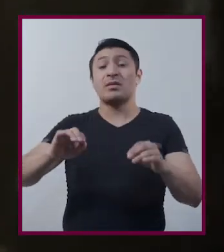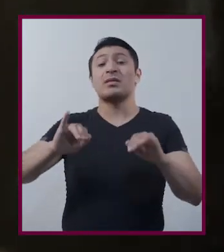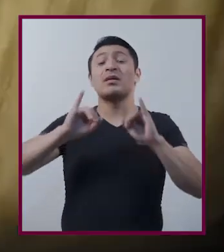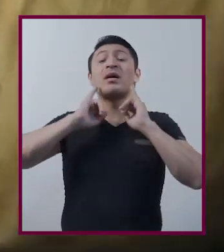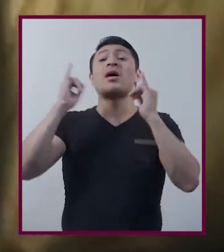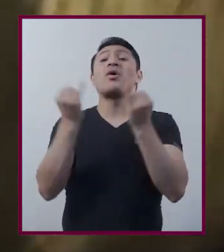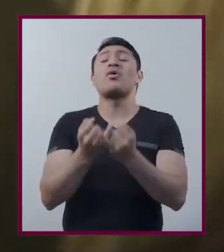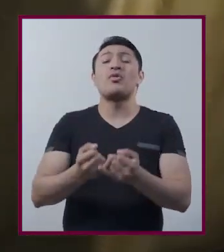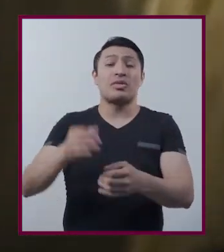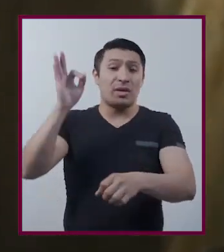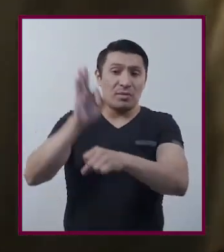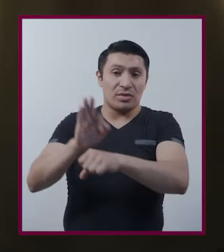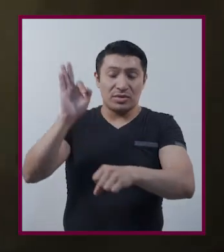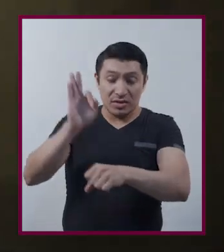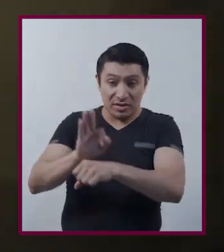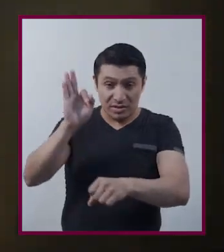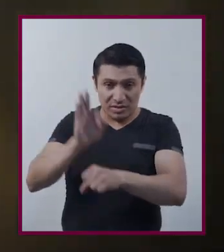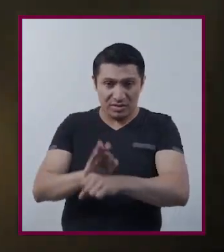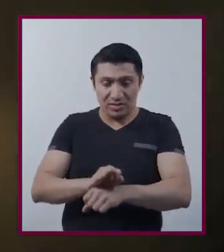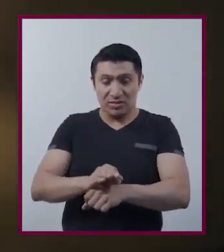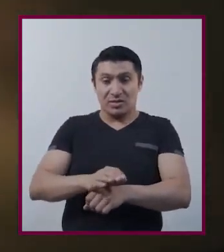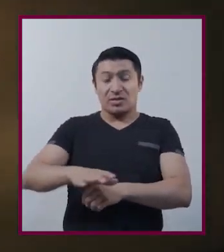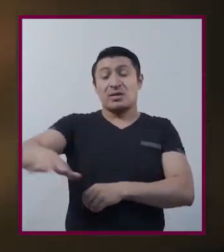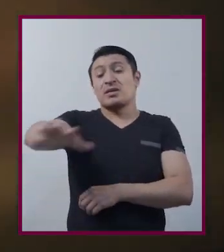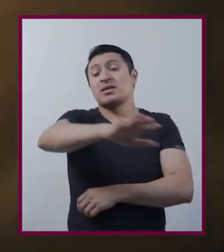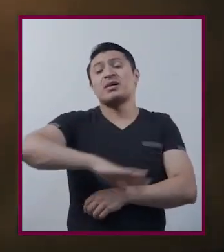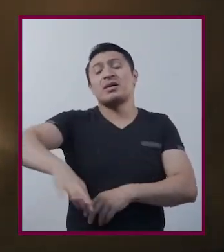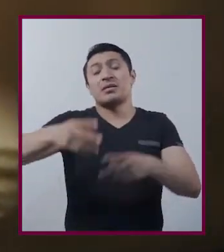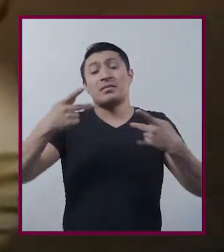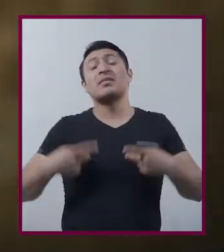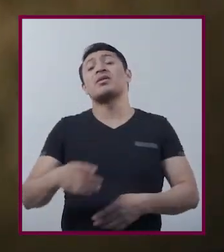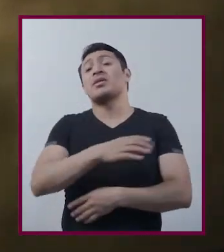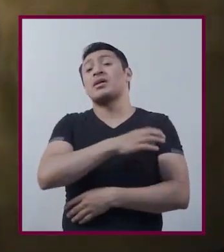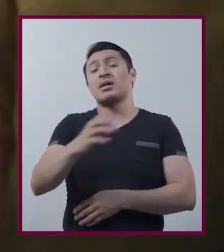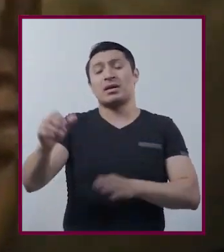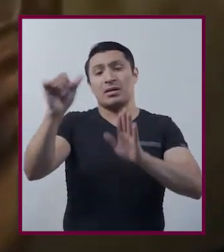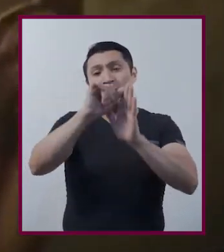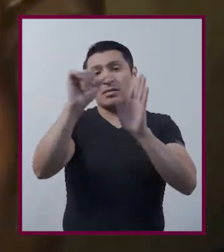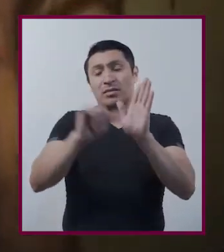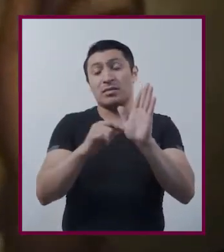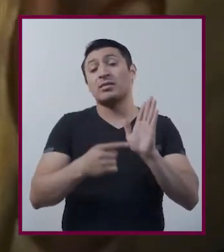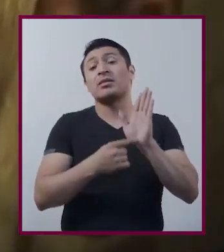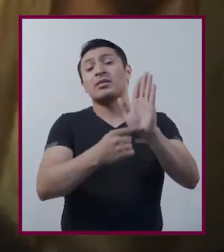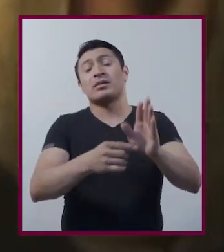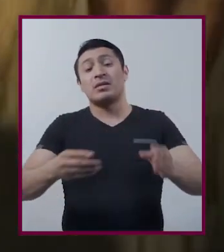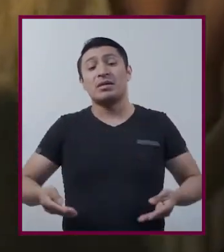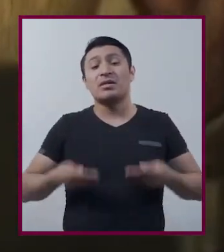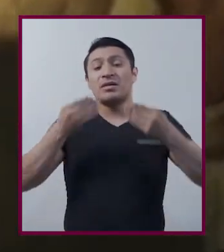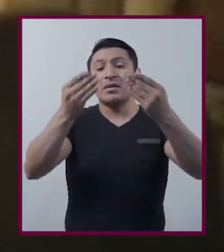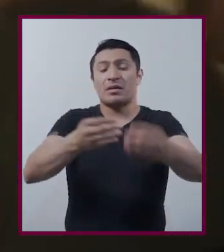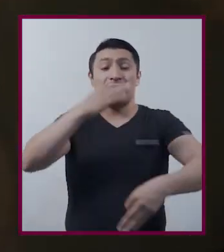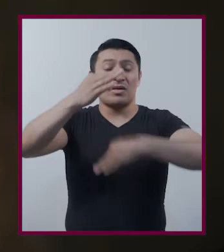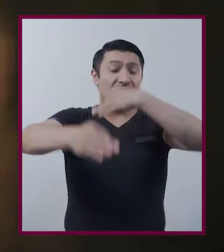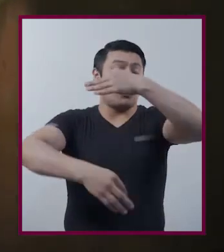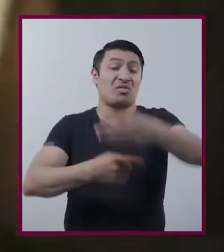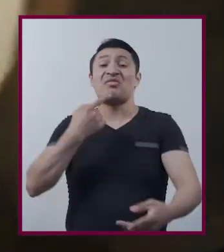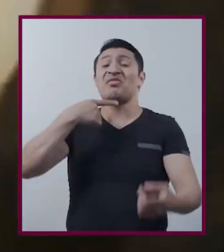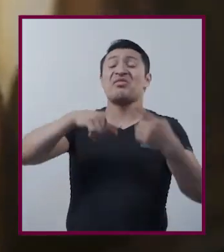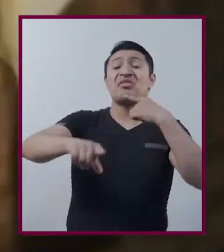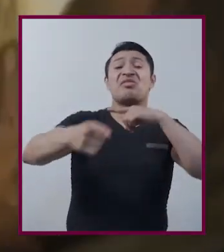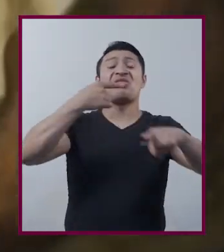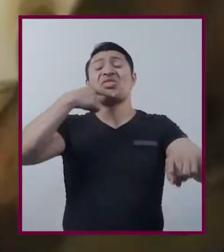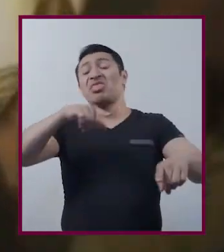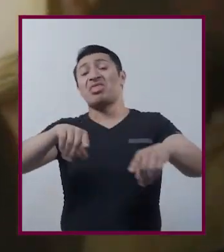junta denominada Protectora de las Clases Menesterosas, que, como dice uno de sus artículos, recibirá todas